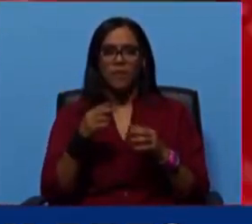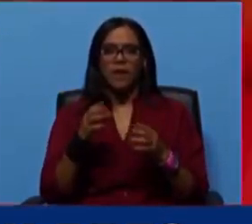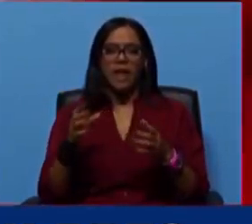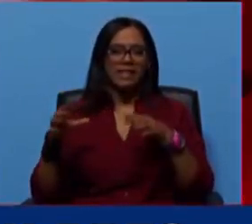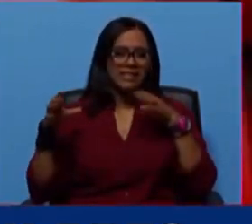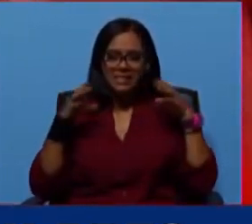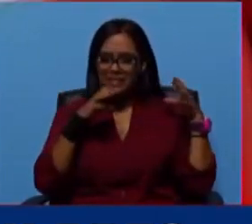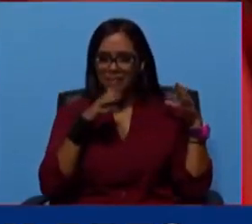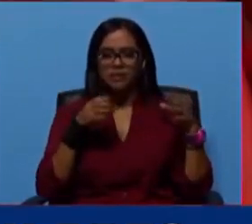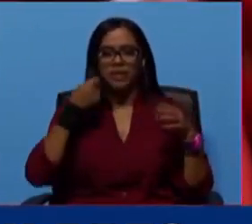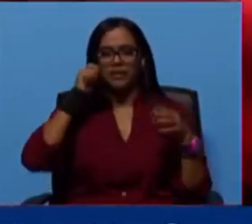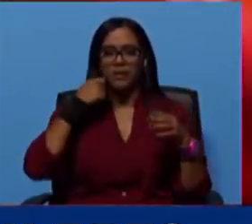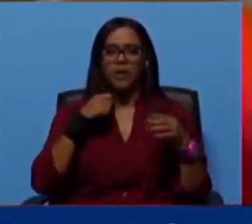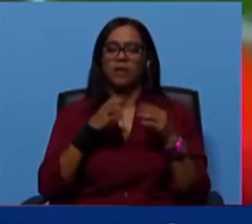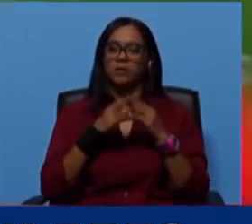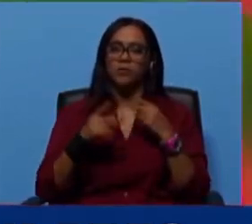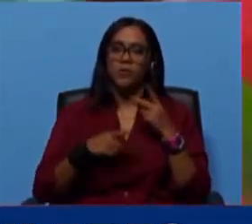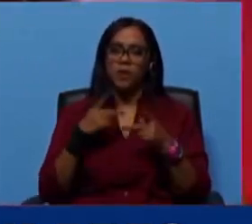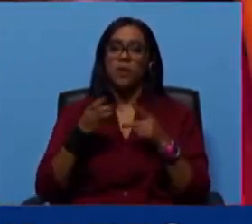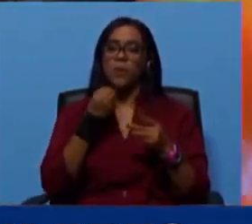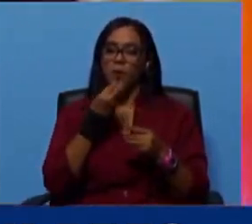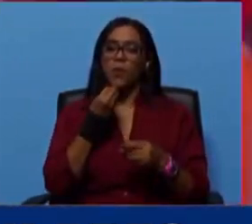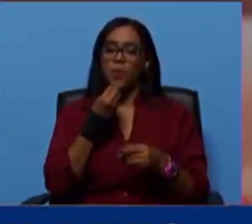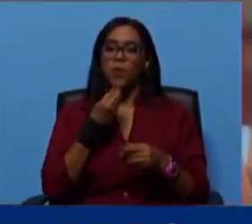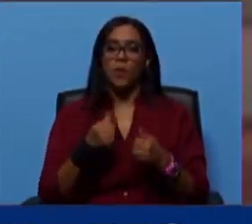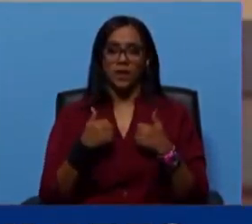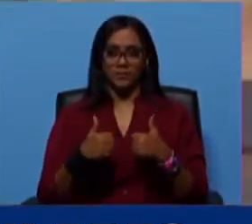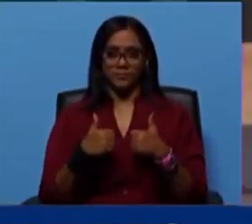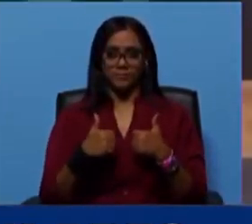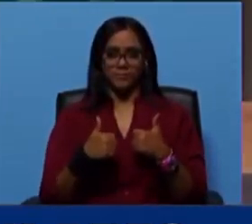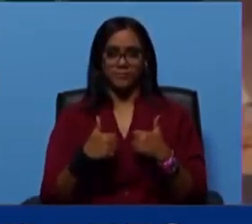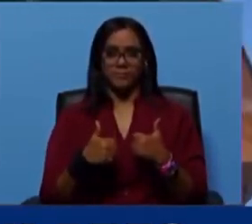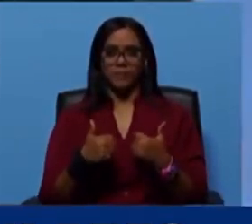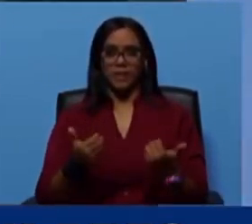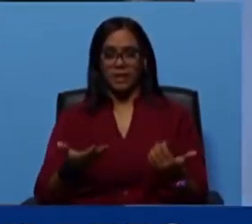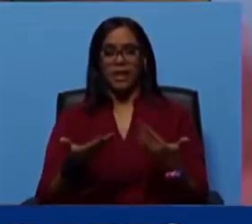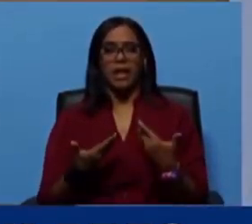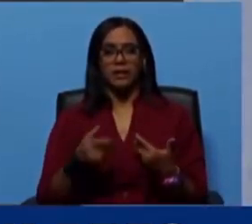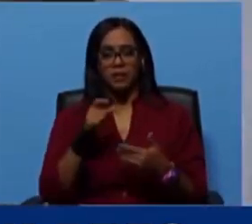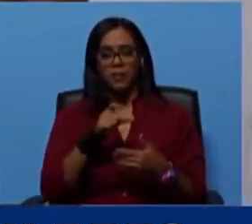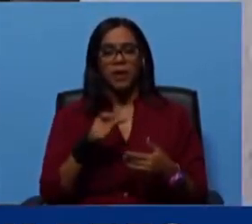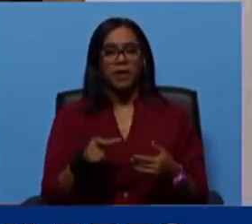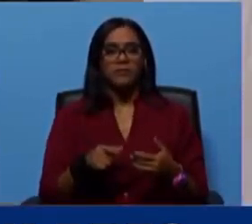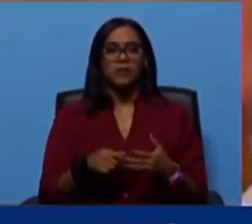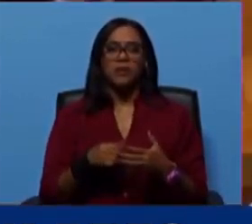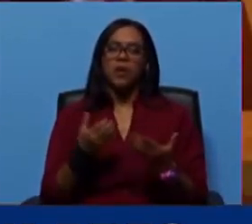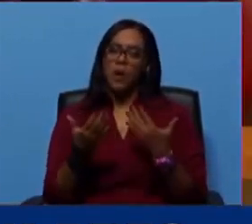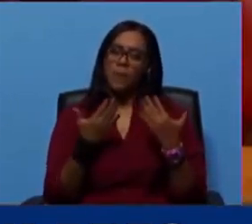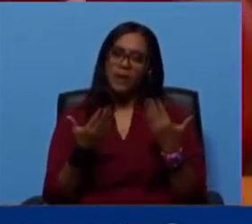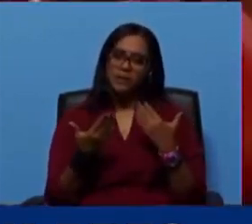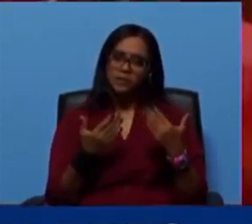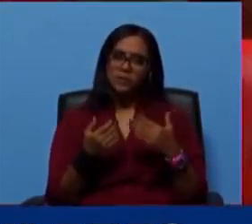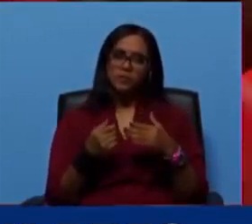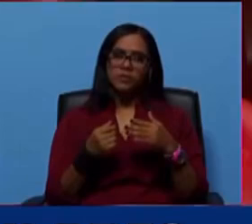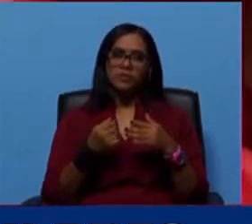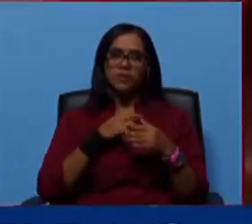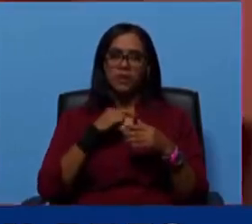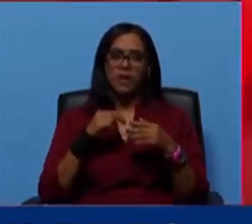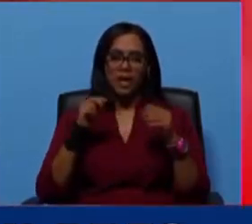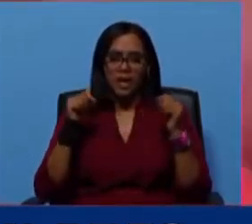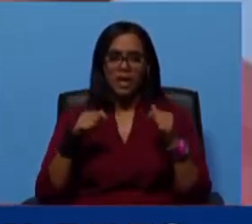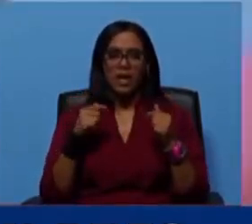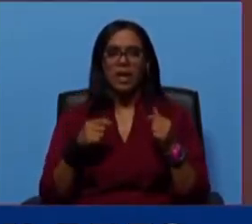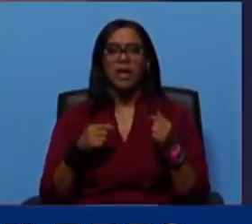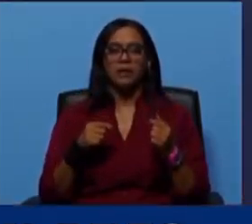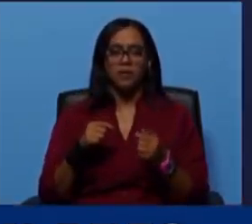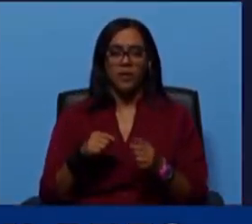la cebolla, todos son productos de muy, muy, muy buena calidad y que nuestra gente pueda acceder. Te voy a poner una comparación. Si en un supermercado el kilo